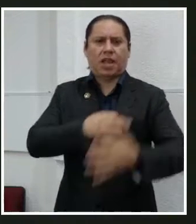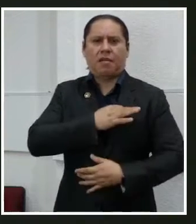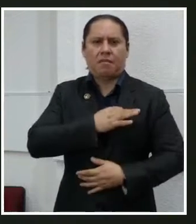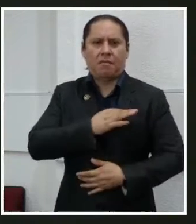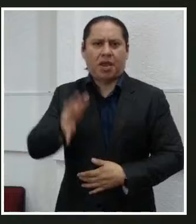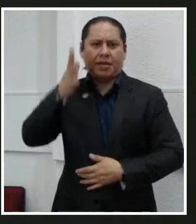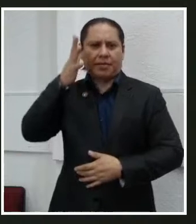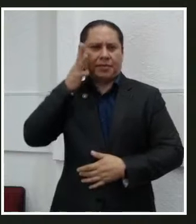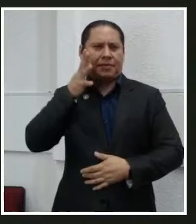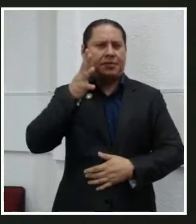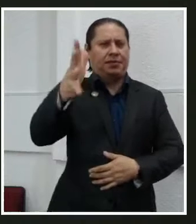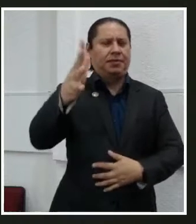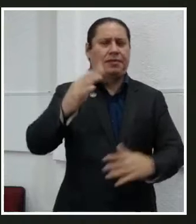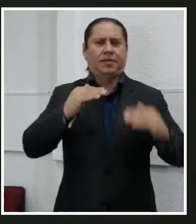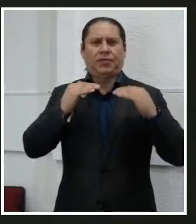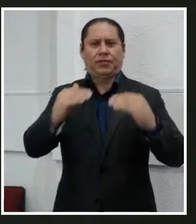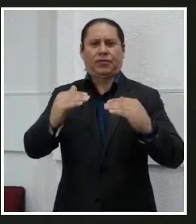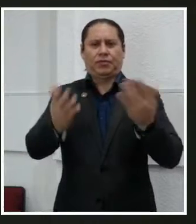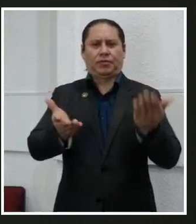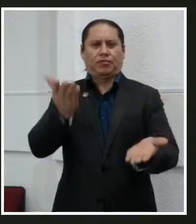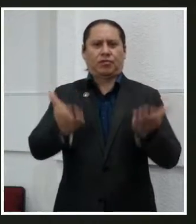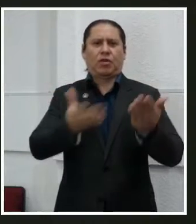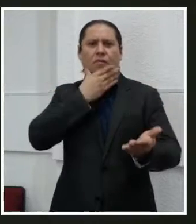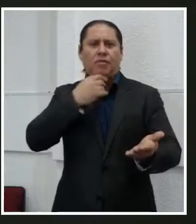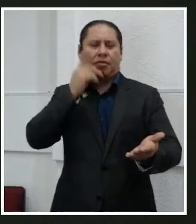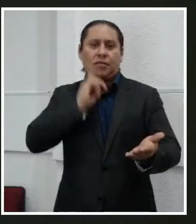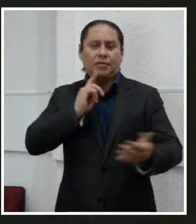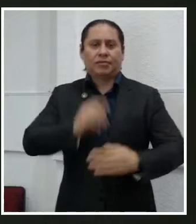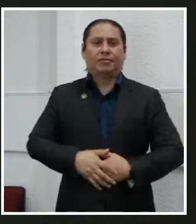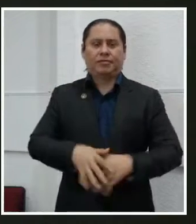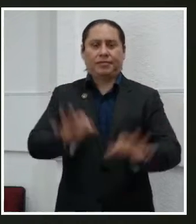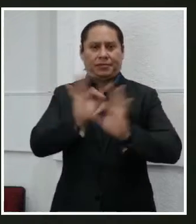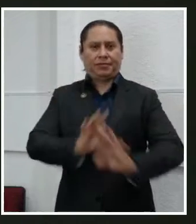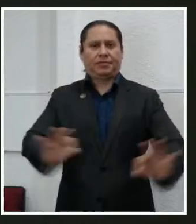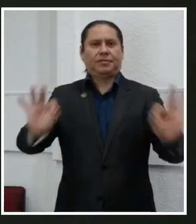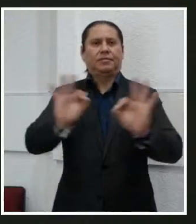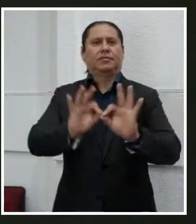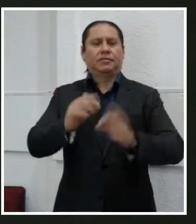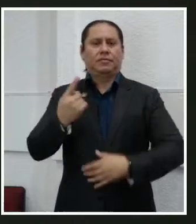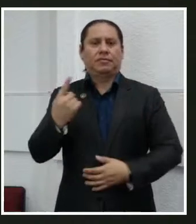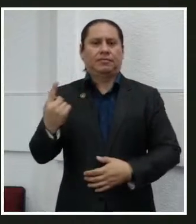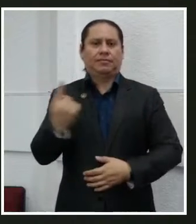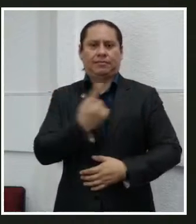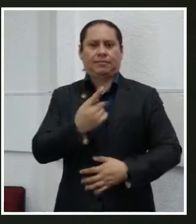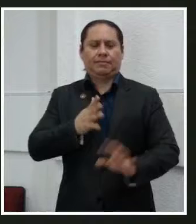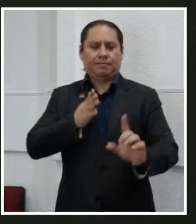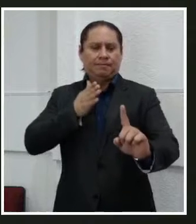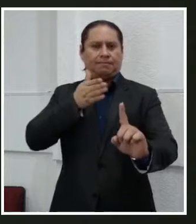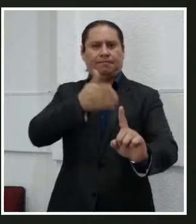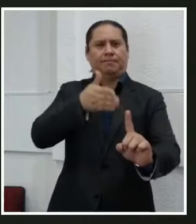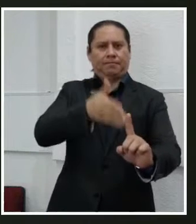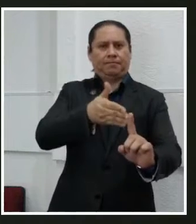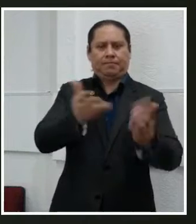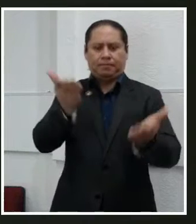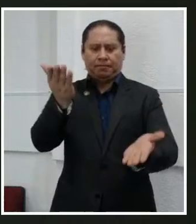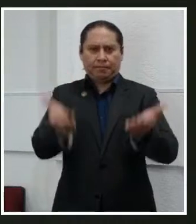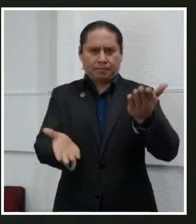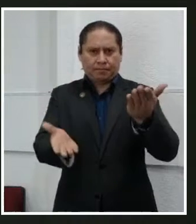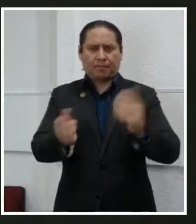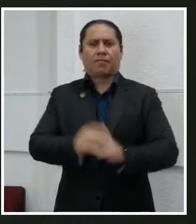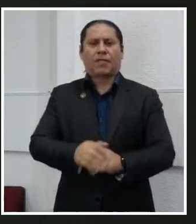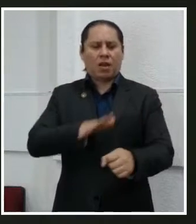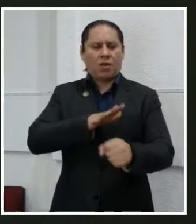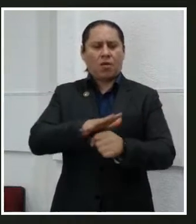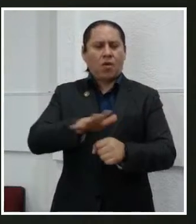la construcción de la igualdad de género. La importancia de la aplicación de la perspectiva de género radica en